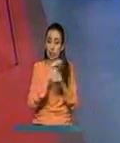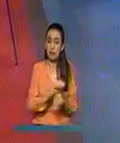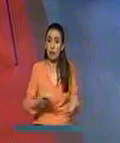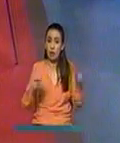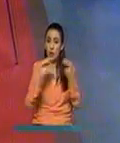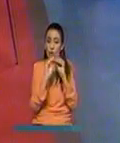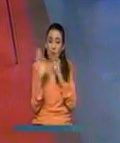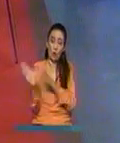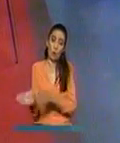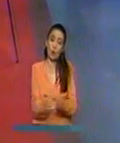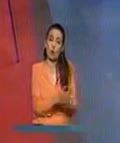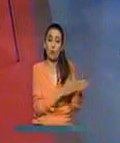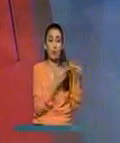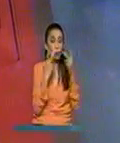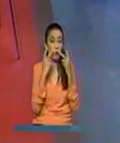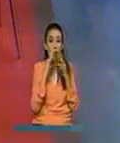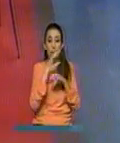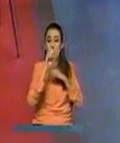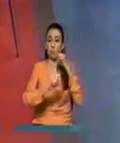lo tiene planeado hacer por algunos años.